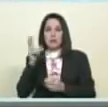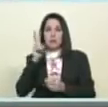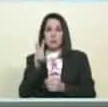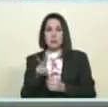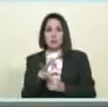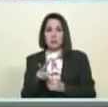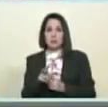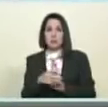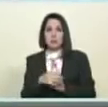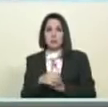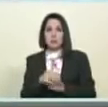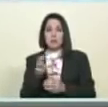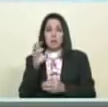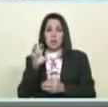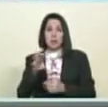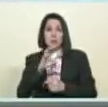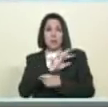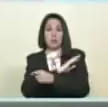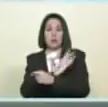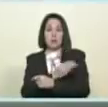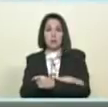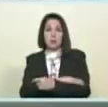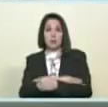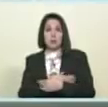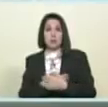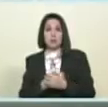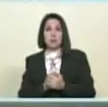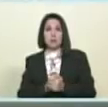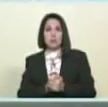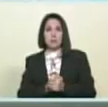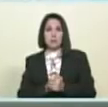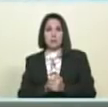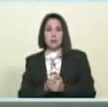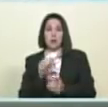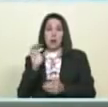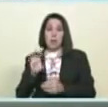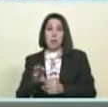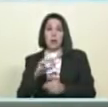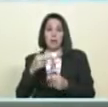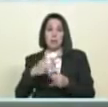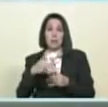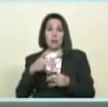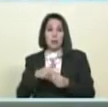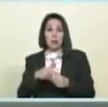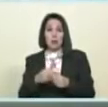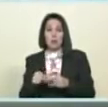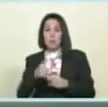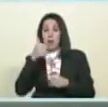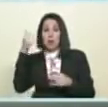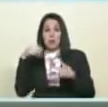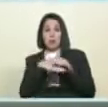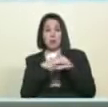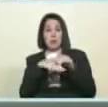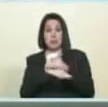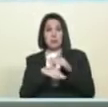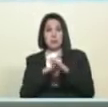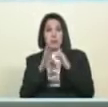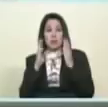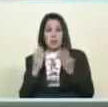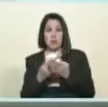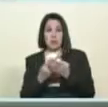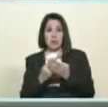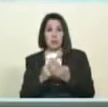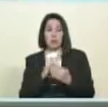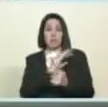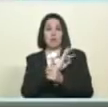Venezuela es un país poderoso, país petrolero, con la mayor reserva del mundo, además de las